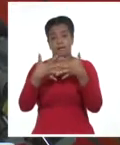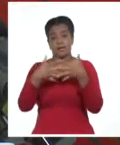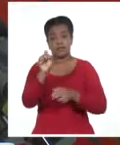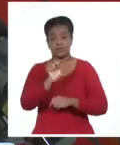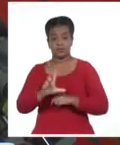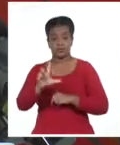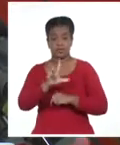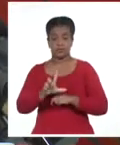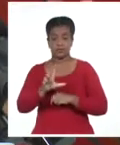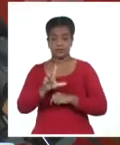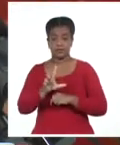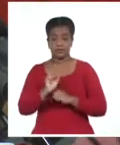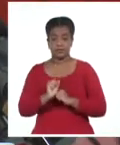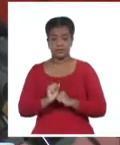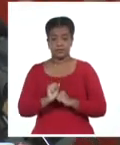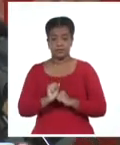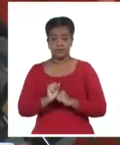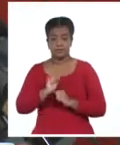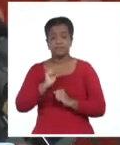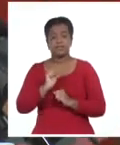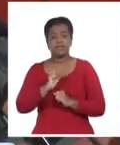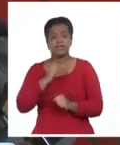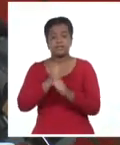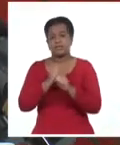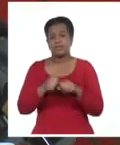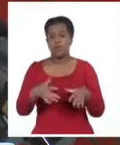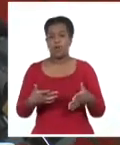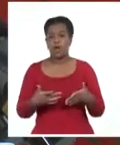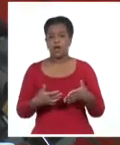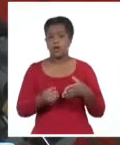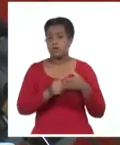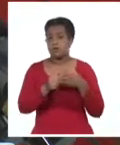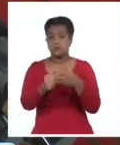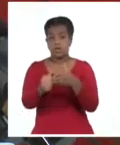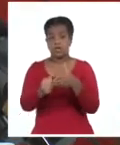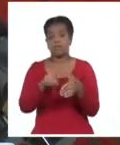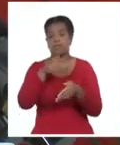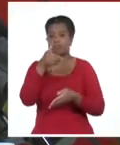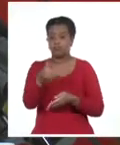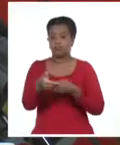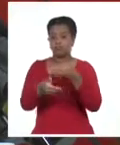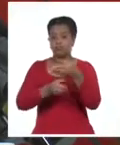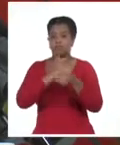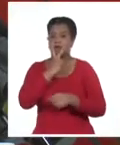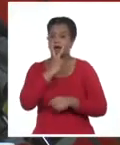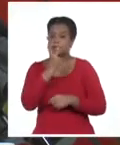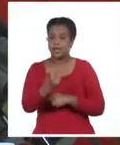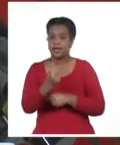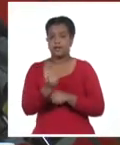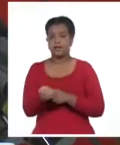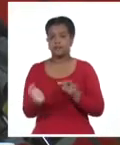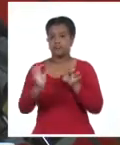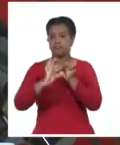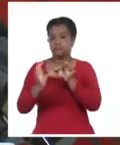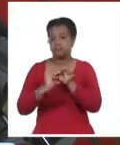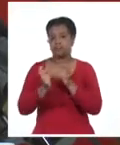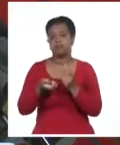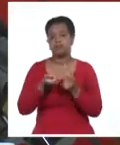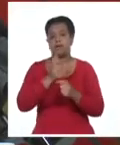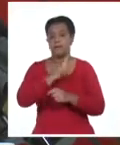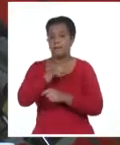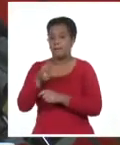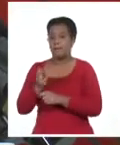en nuestras condiciones, que es liderar el proceso mediante el cual se atiende, se encadena, se orienta